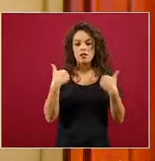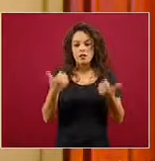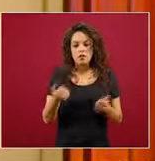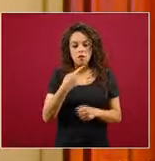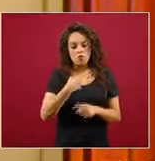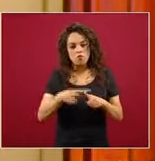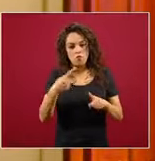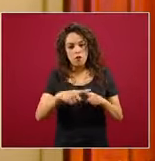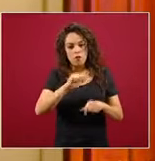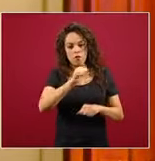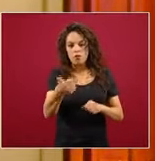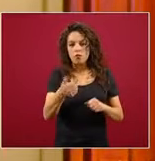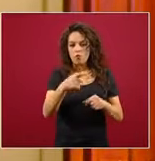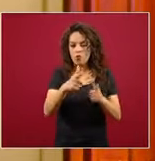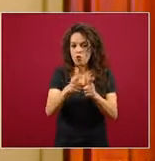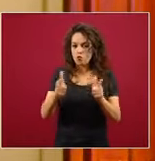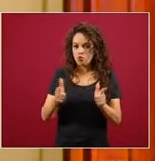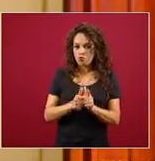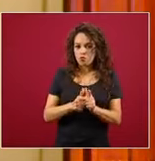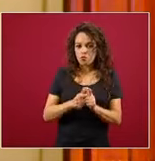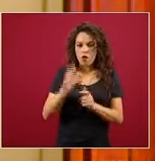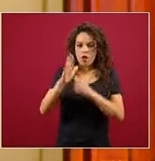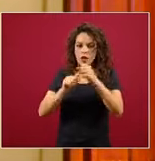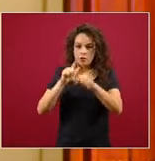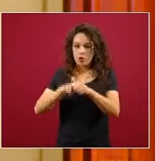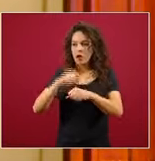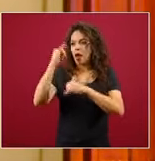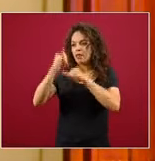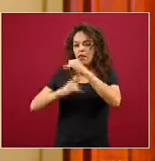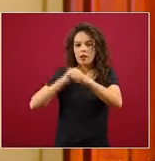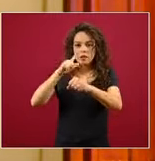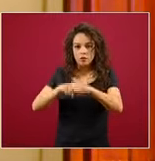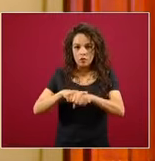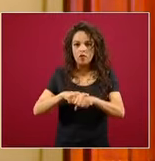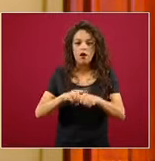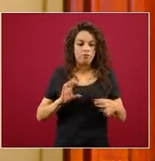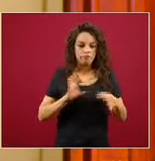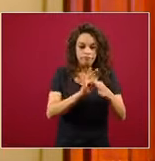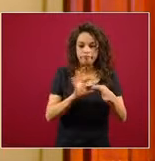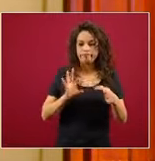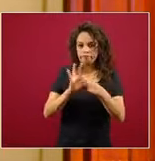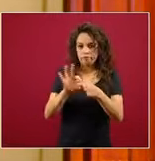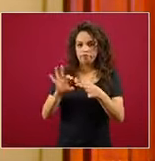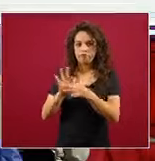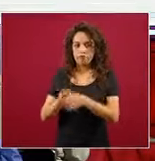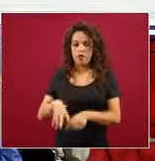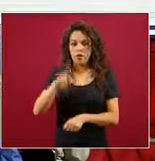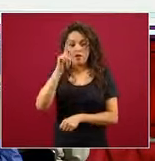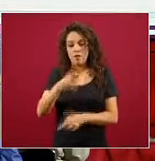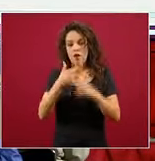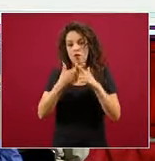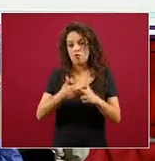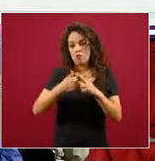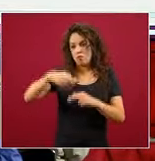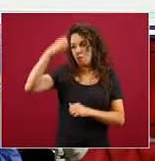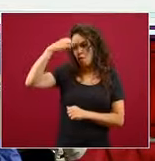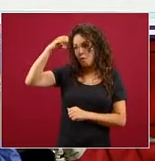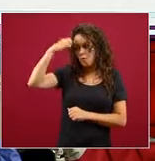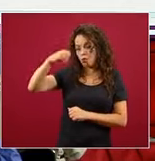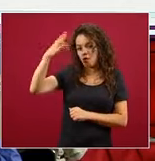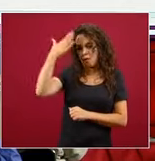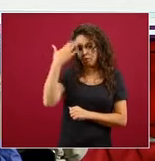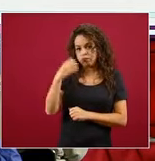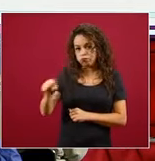diferentes grupos nacionales e internacionales y una gran experiencia para poder definir estas prioridades. Y fue